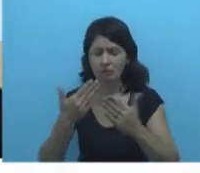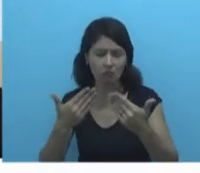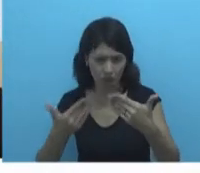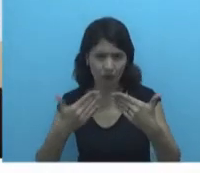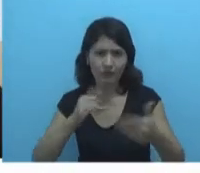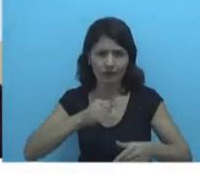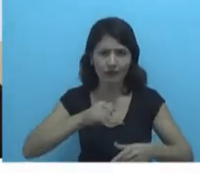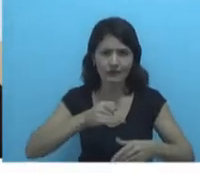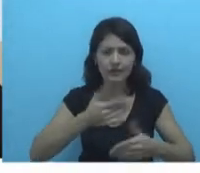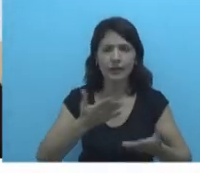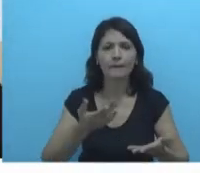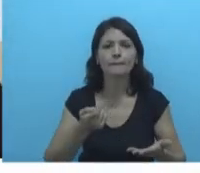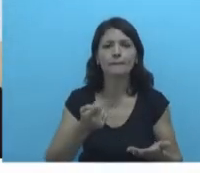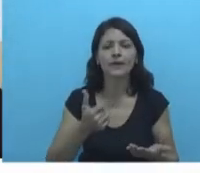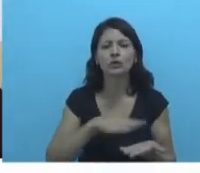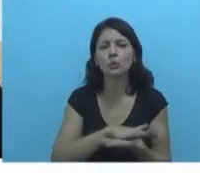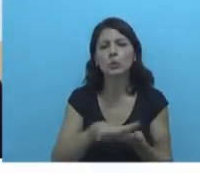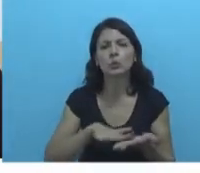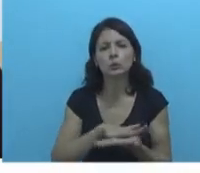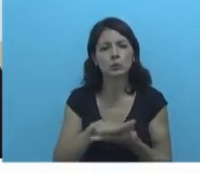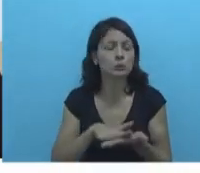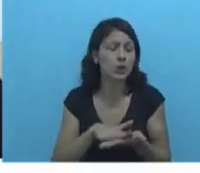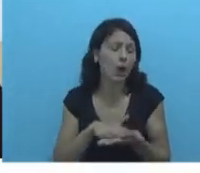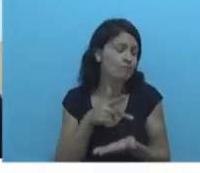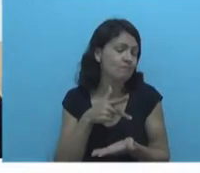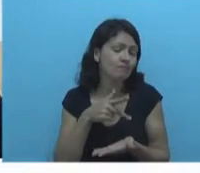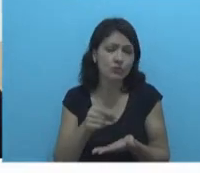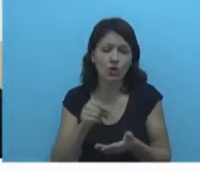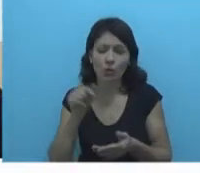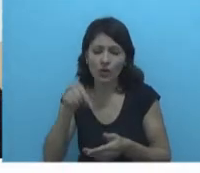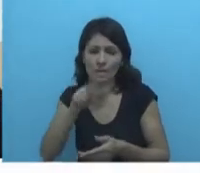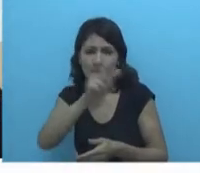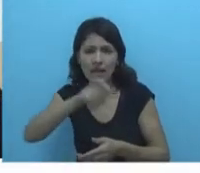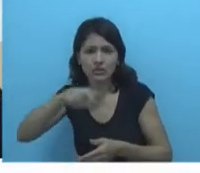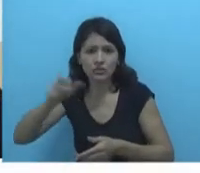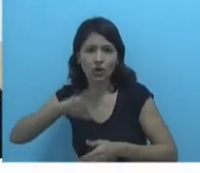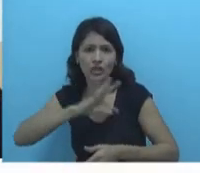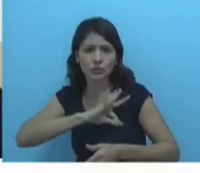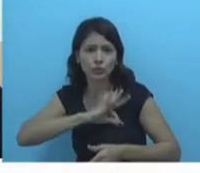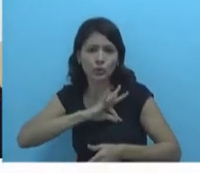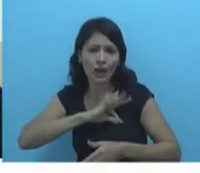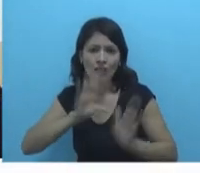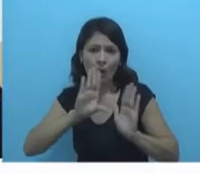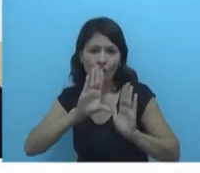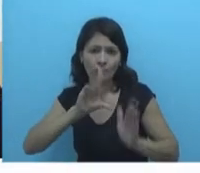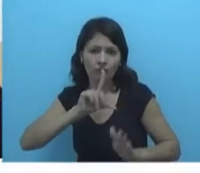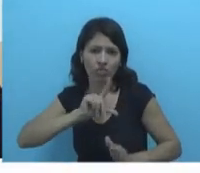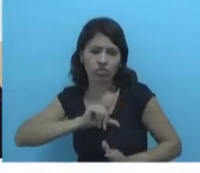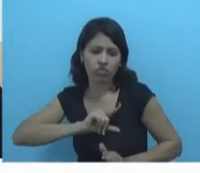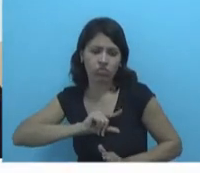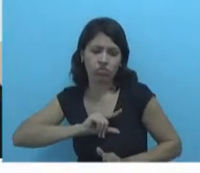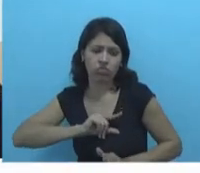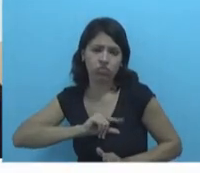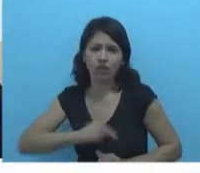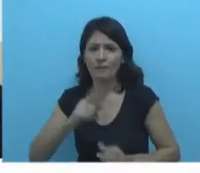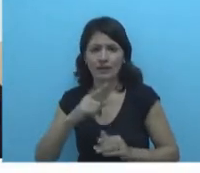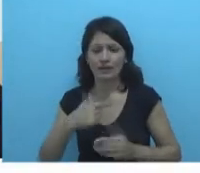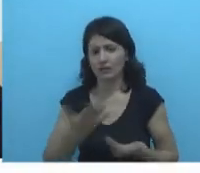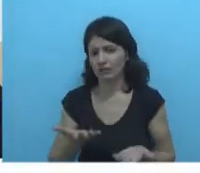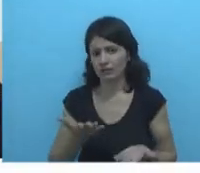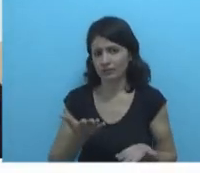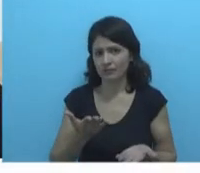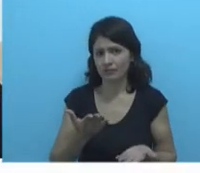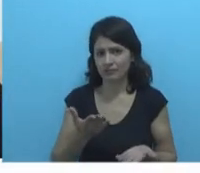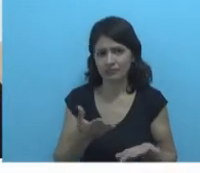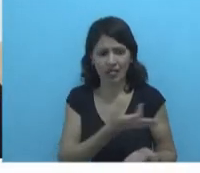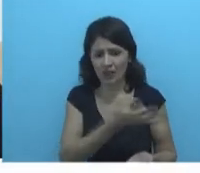totalmente. Sí, cada vez tienen menos dinero en los bolsillos, los consumidores, quédense tranquilos, que es lo mismo.